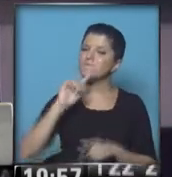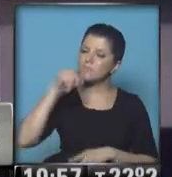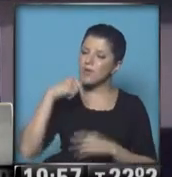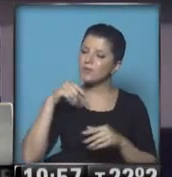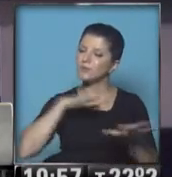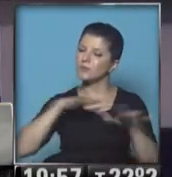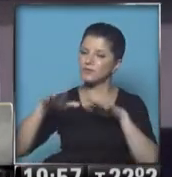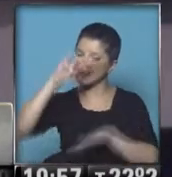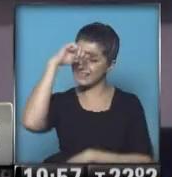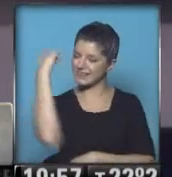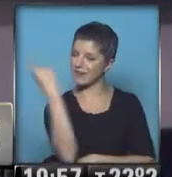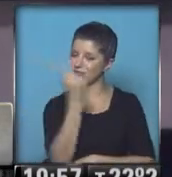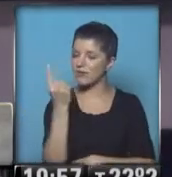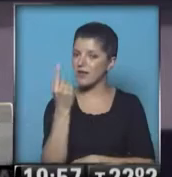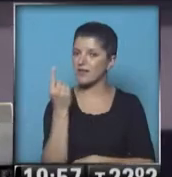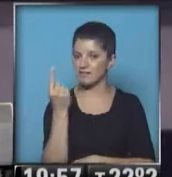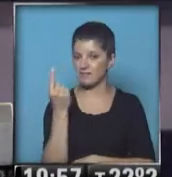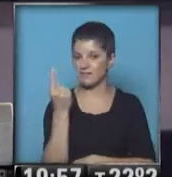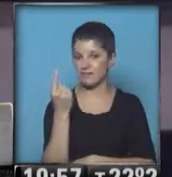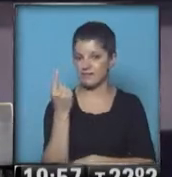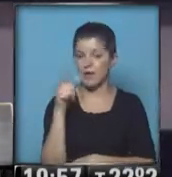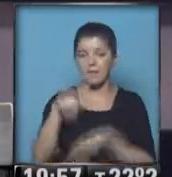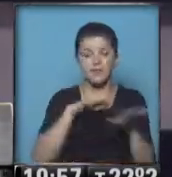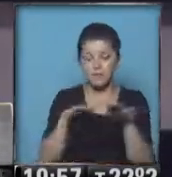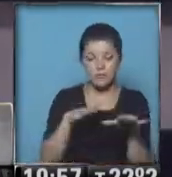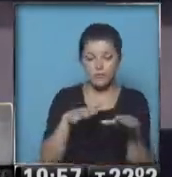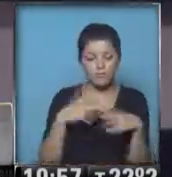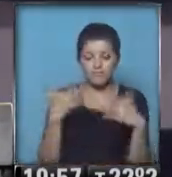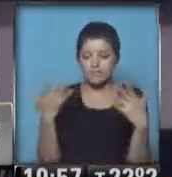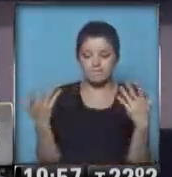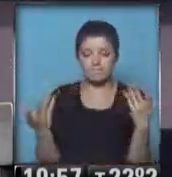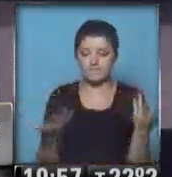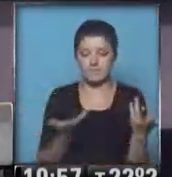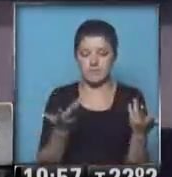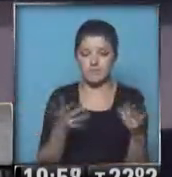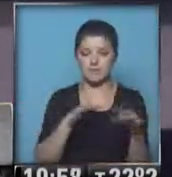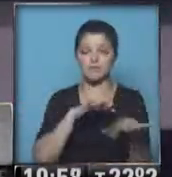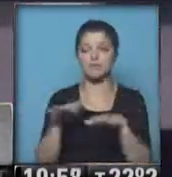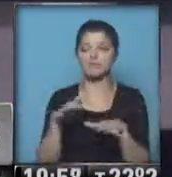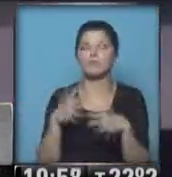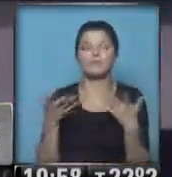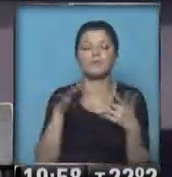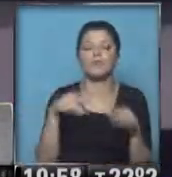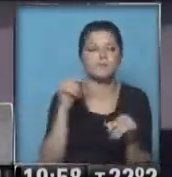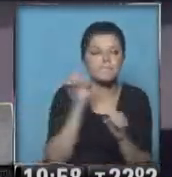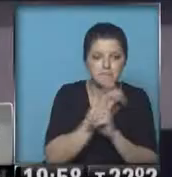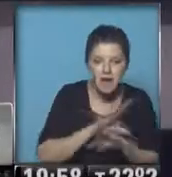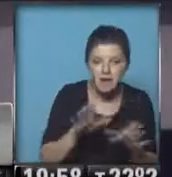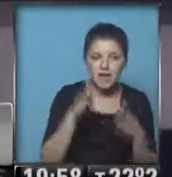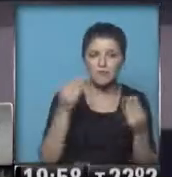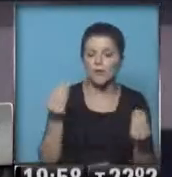internacional más propicio para esta situación indefinida, en terreno absolutamente gris en el